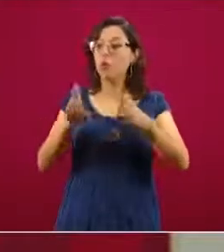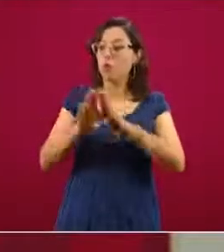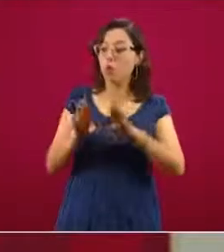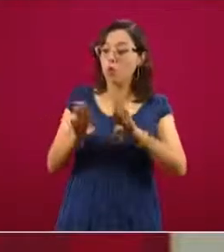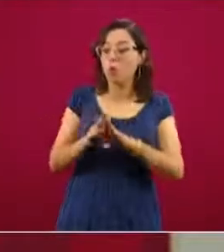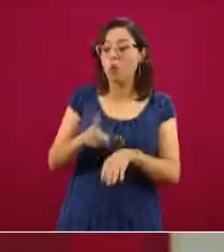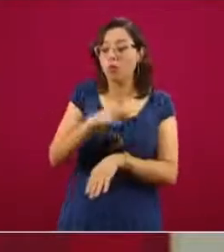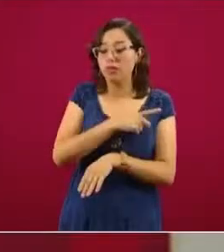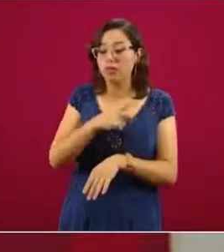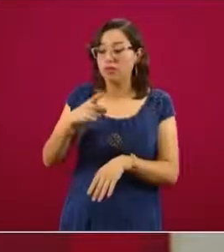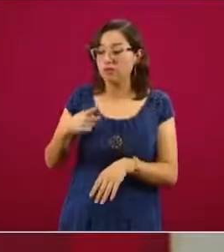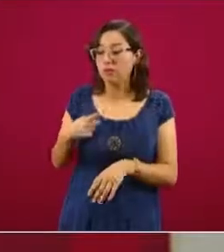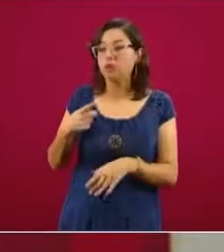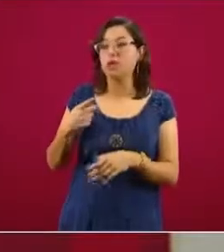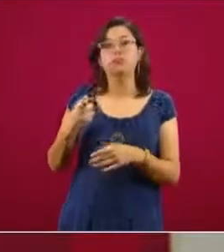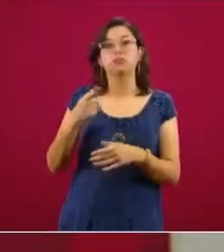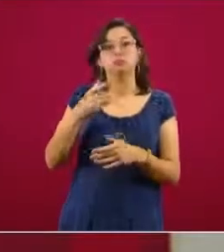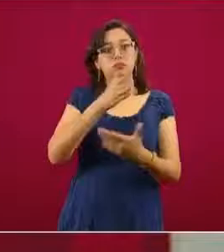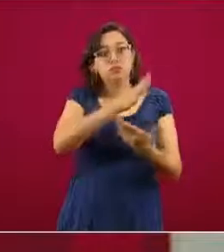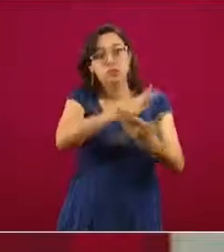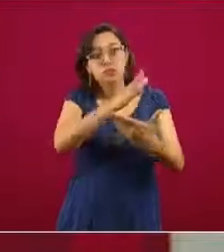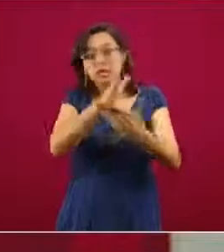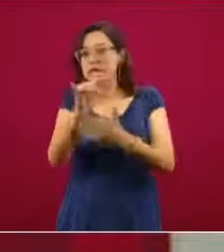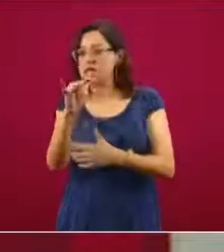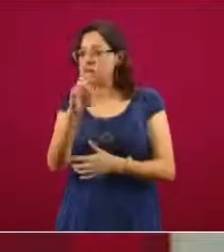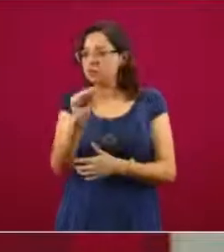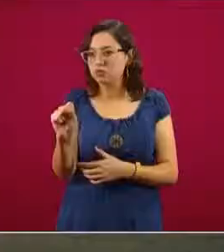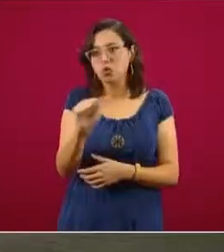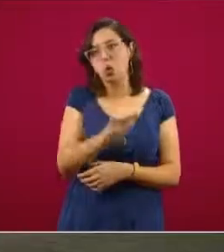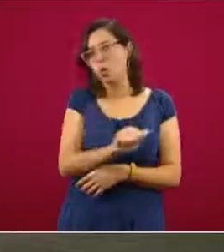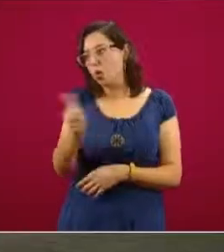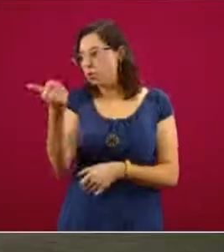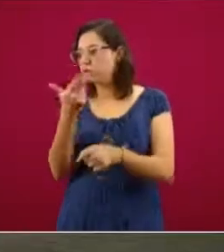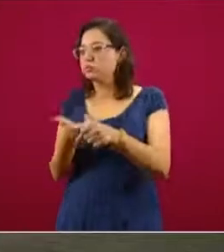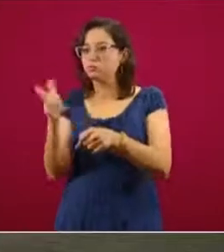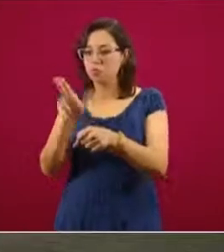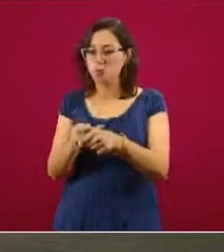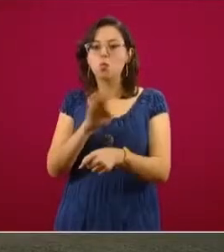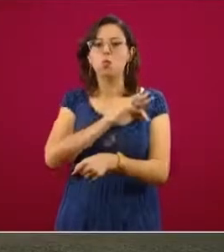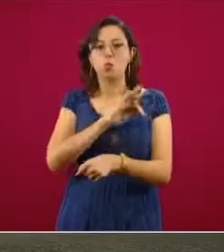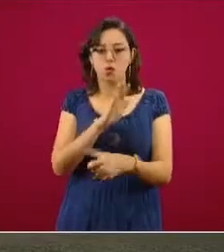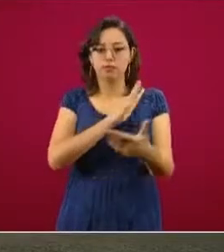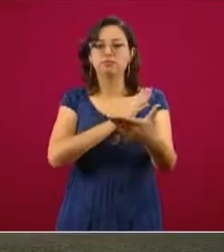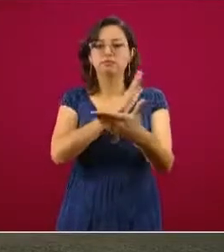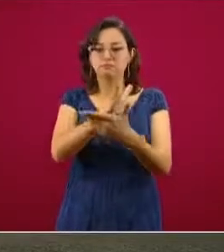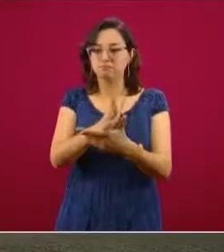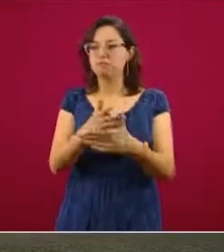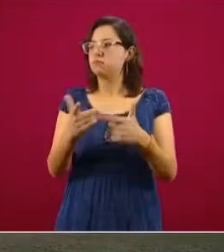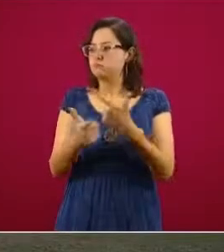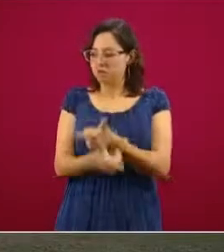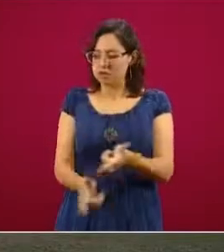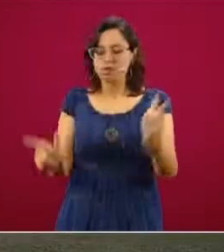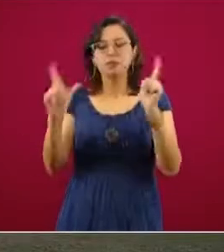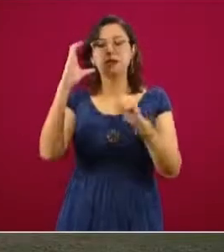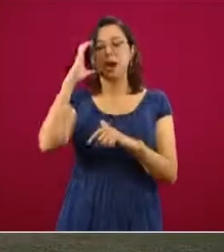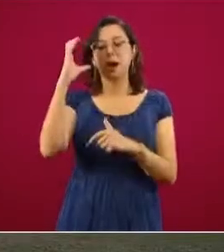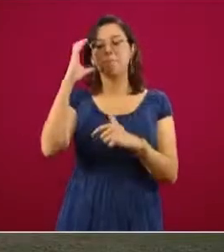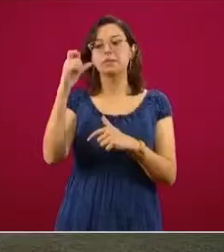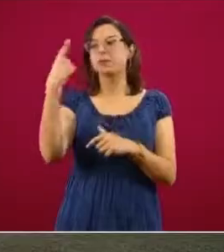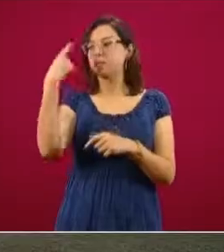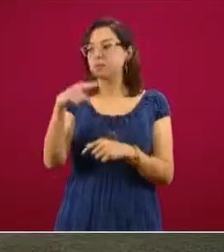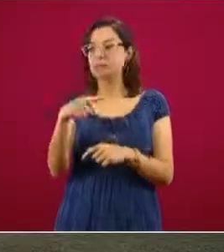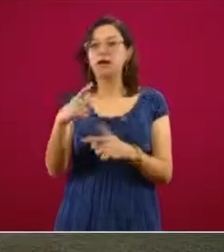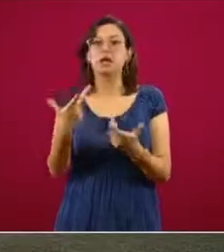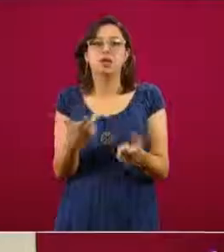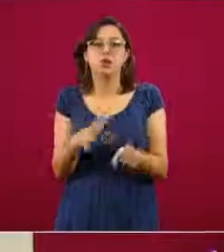son los hospitales del IMSS o de otra institución a los que puede acudir y que tienen todavía espacio, para no saturar